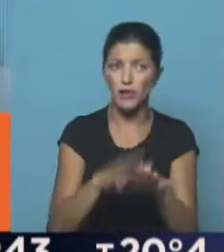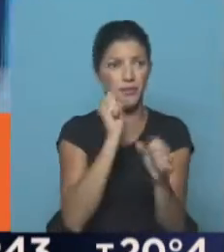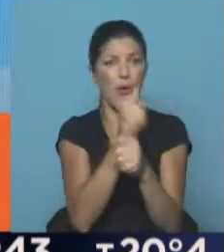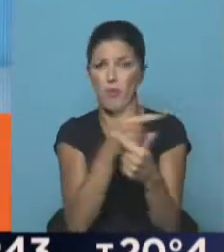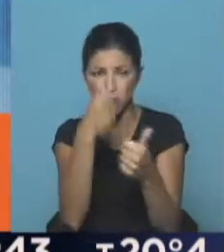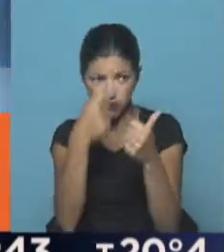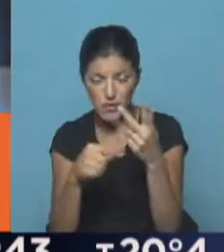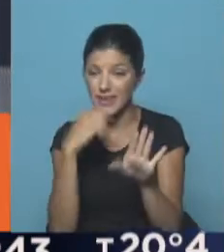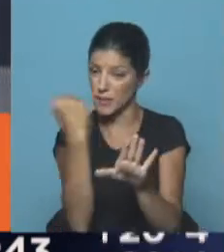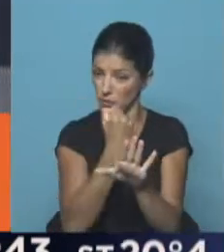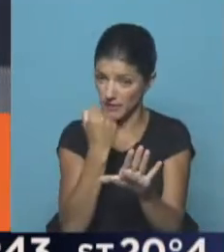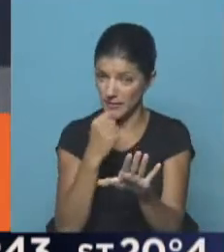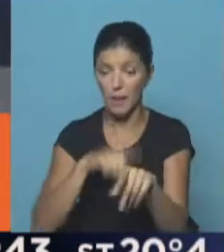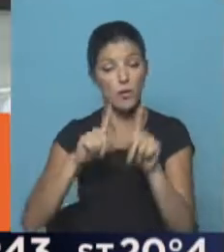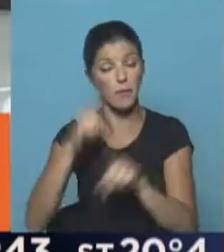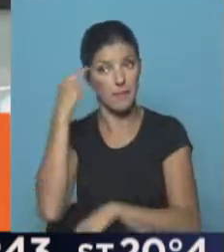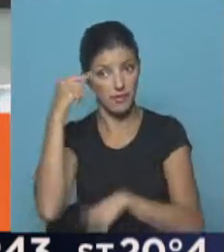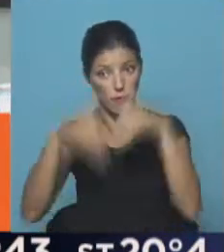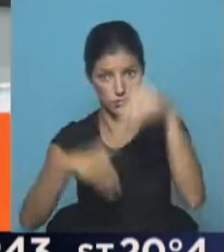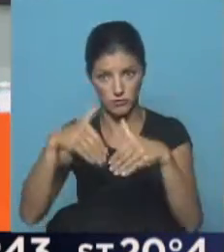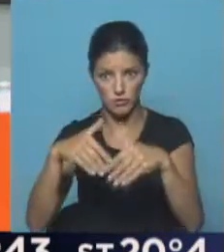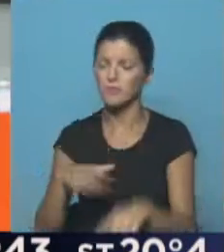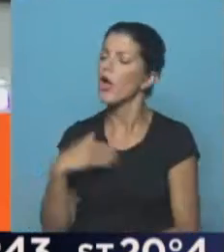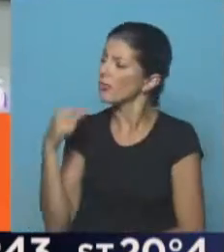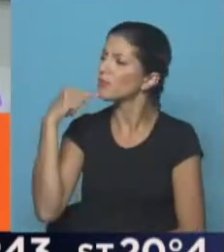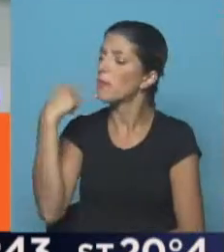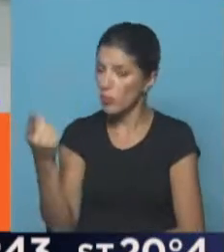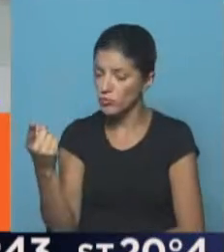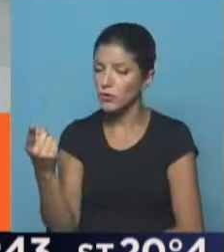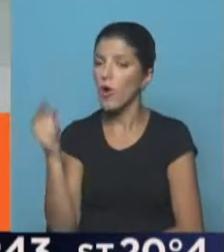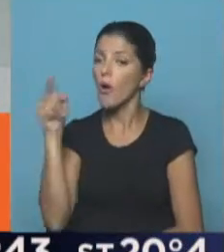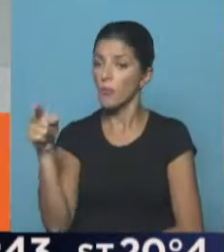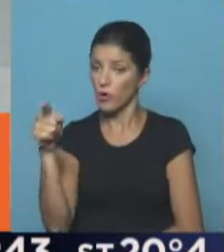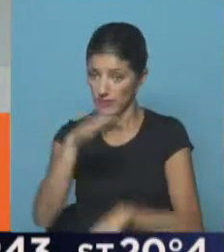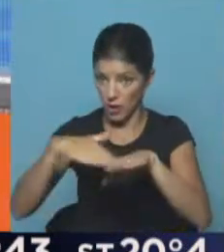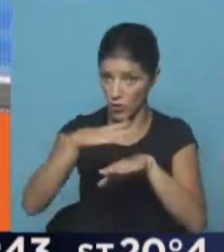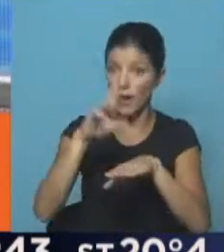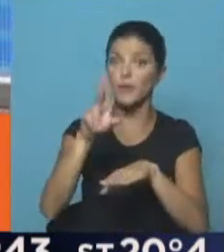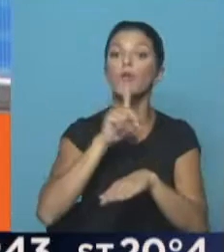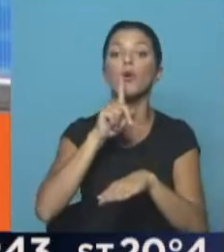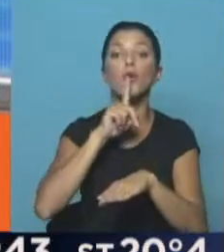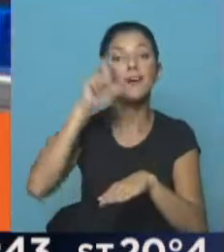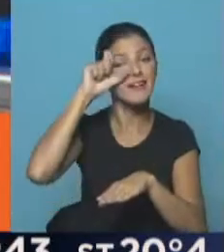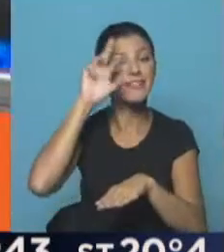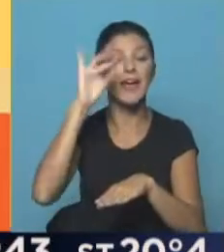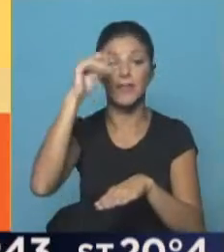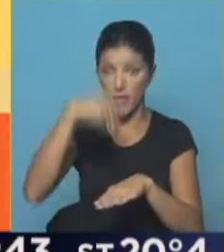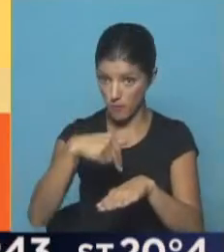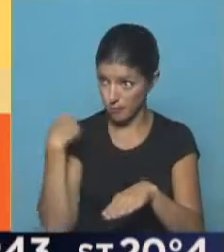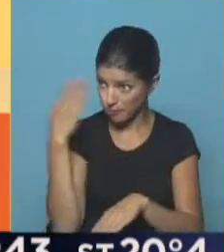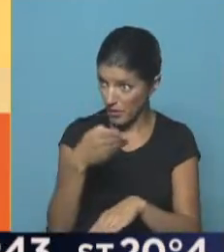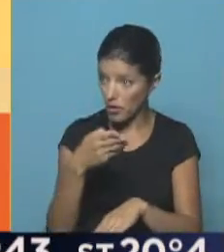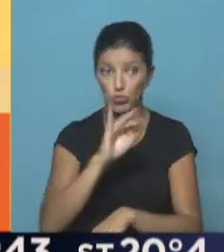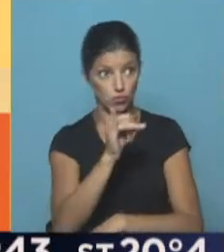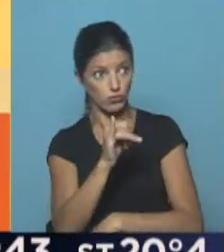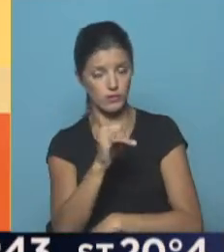pesar. Natalia, vos que estuviste estos días ahí, vos no estuviste en Rotterdam, pero Sí, estuve en estuviste. Rotterdam. ¿Y qué Estuve en percibiste? Rotterdam. Bueno, a ver,